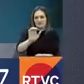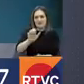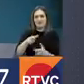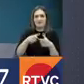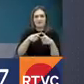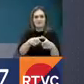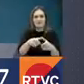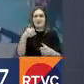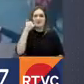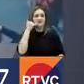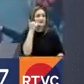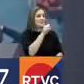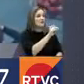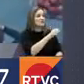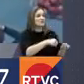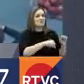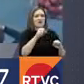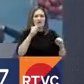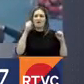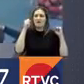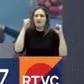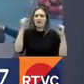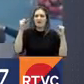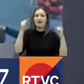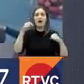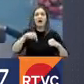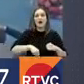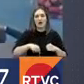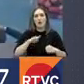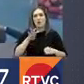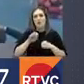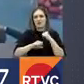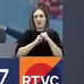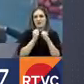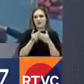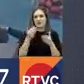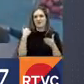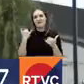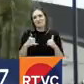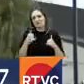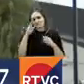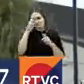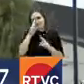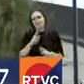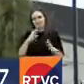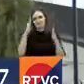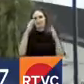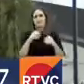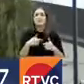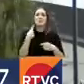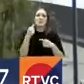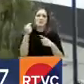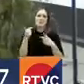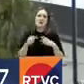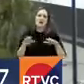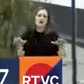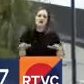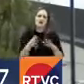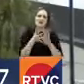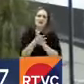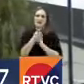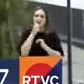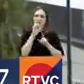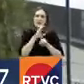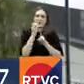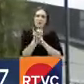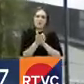el Nobel de Literatura. De eso estarán hablando aquí en Corferias esta tarde y nosotros seguiremos atentos y seguiremos contándoles muchas noticias más de la cultura